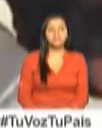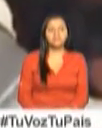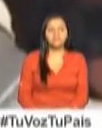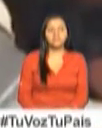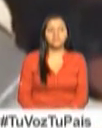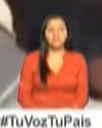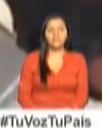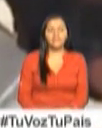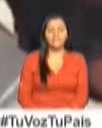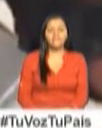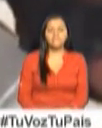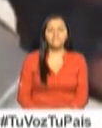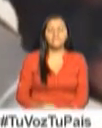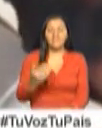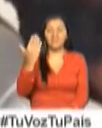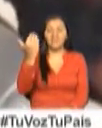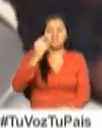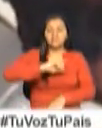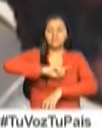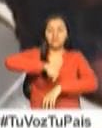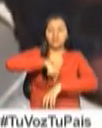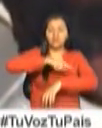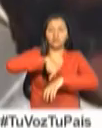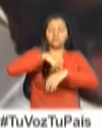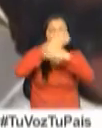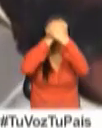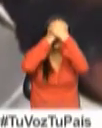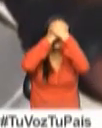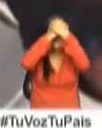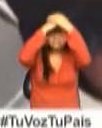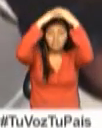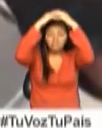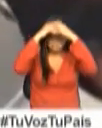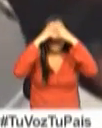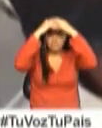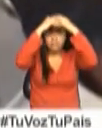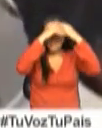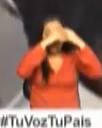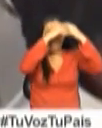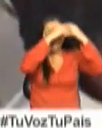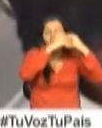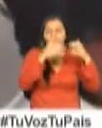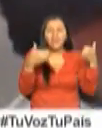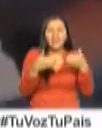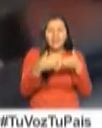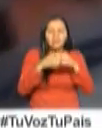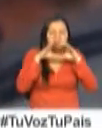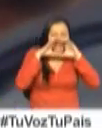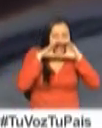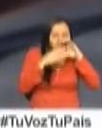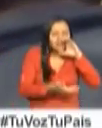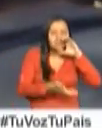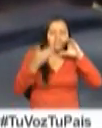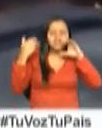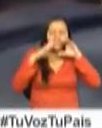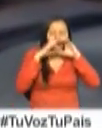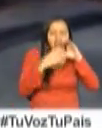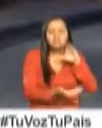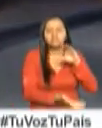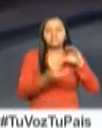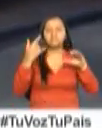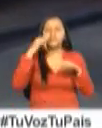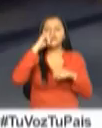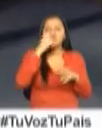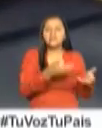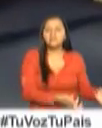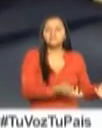¡Dentro! Ha pasado 15 horas bajo los escombros. Los equipos de socorro han conseguido rescatar a una niña sepultada bajo los